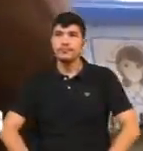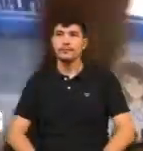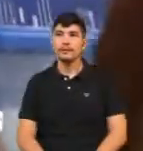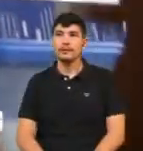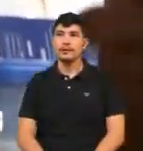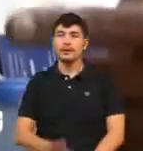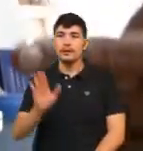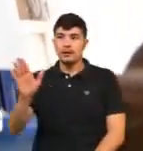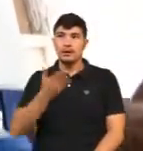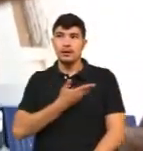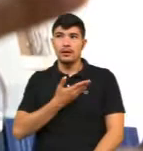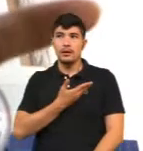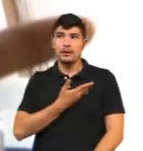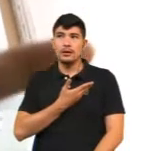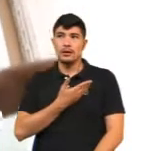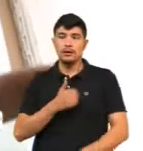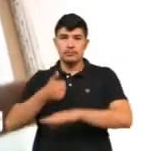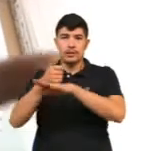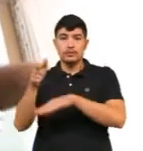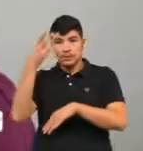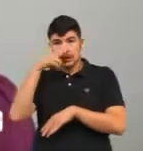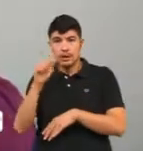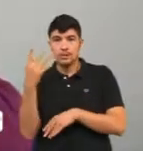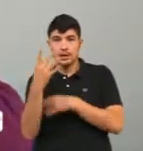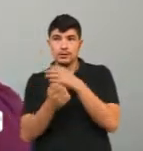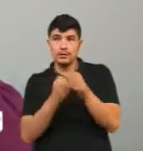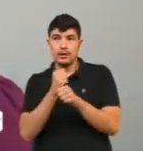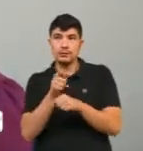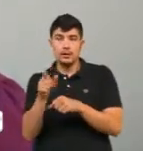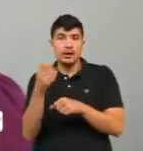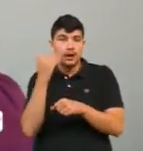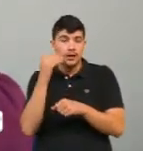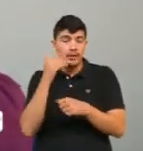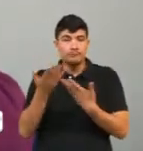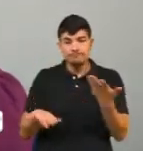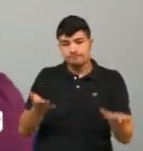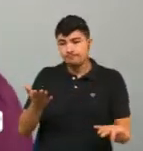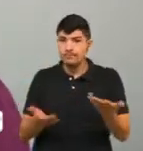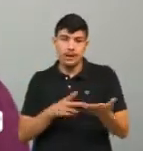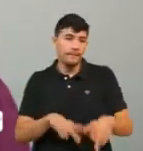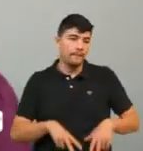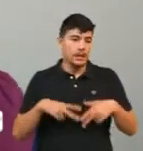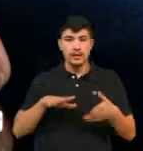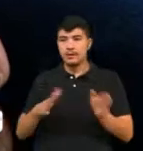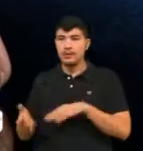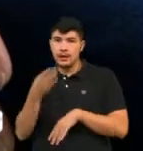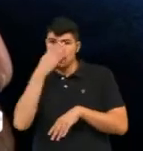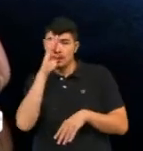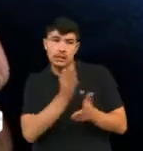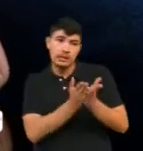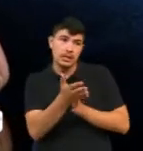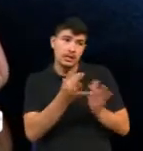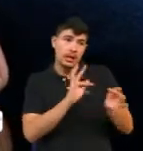Madre cabeza de familia, con una hija de 4 años, una mujer se debate entre la vida y la muerte. La duda entre seguir su